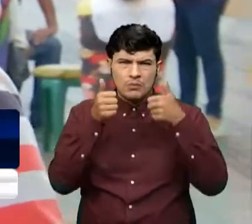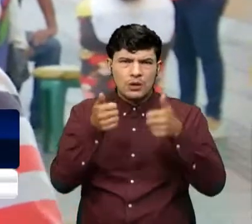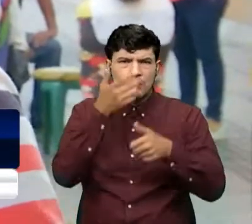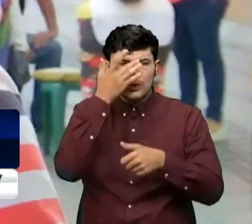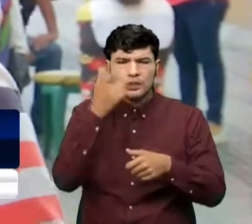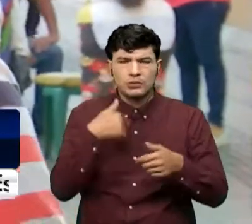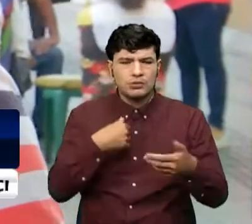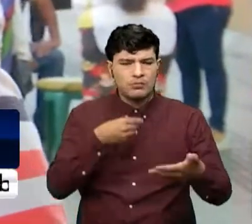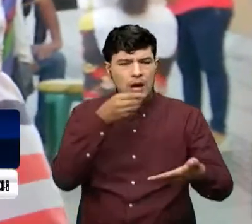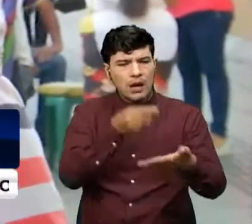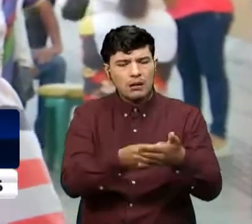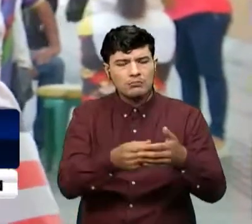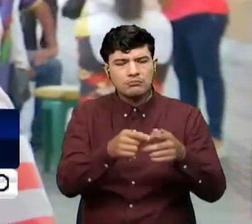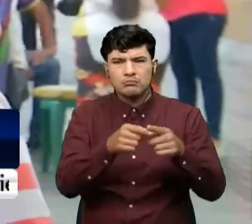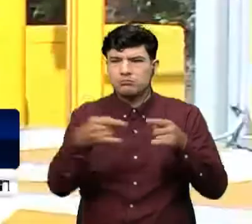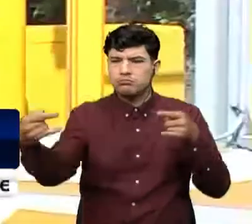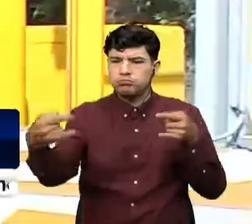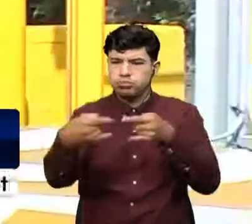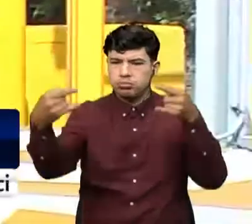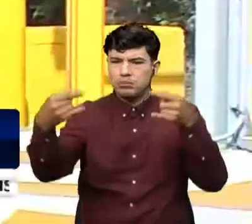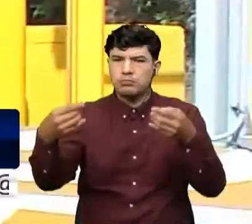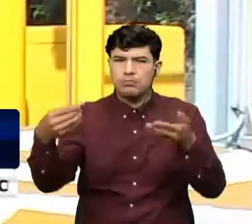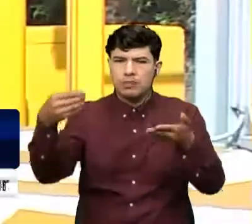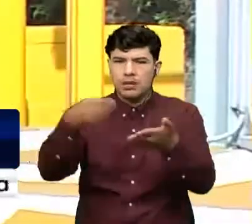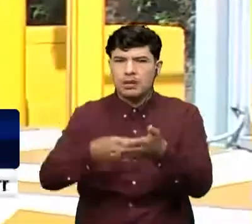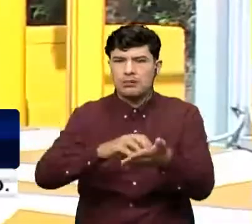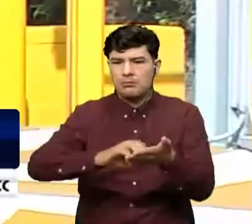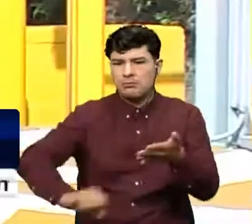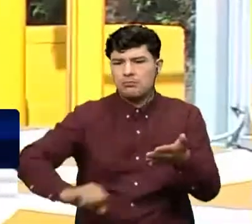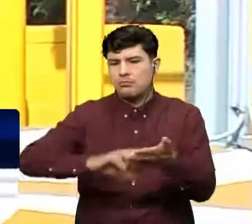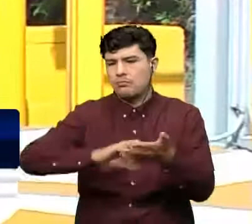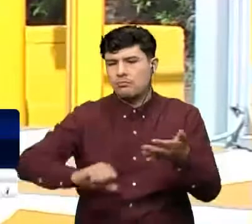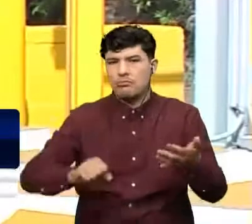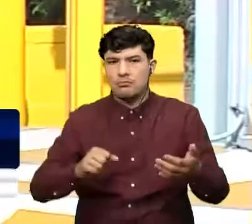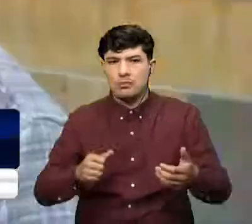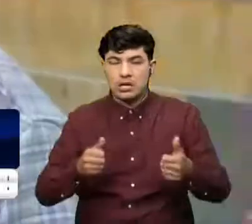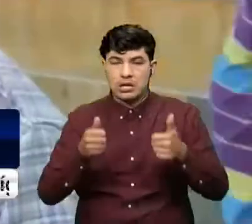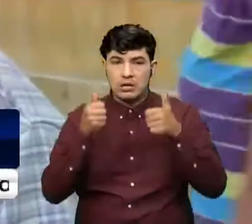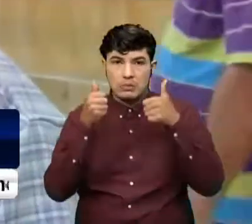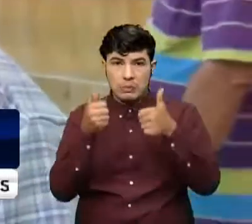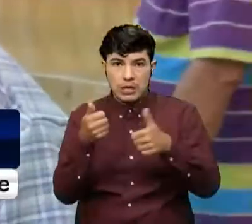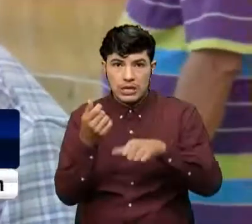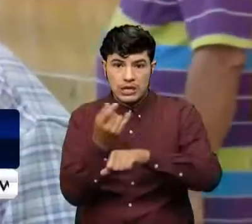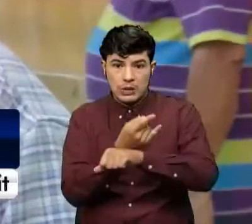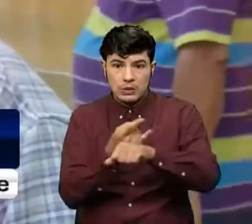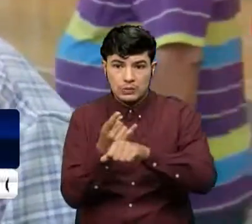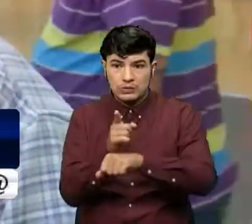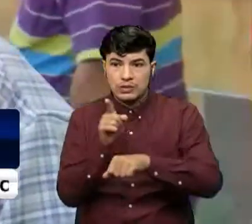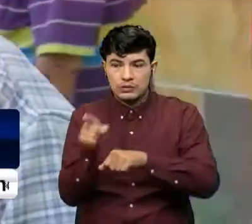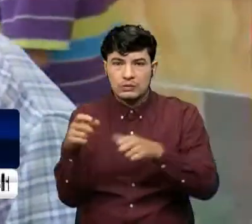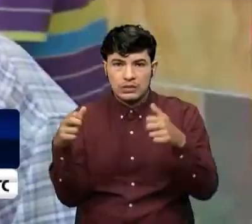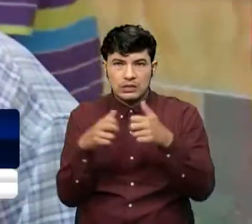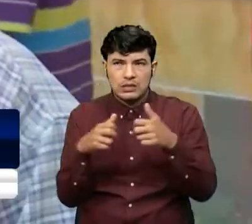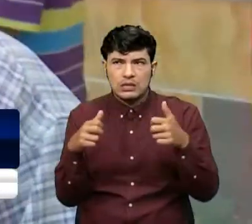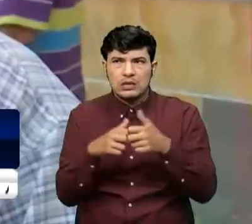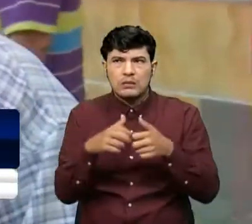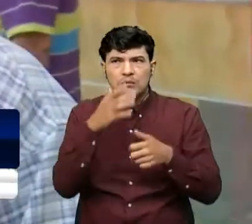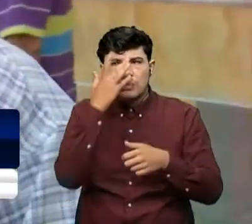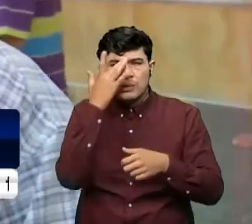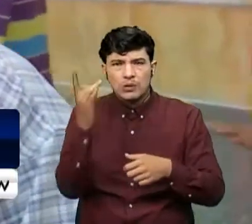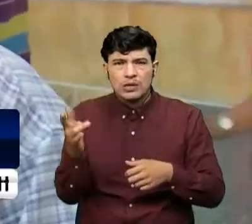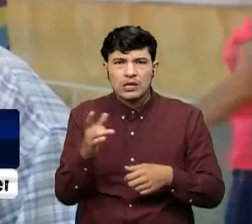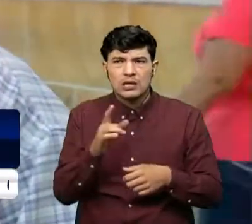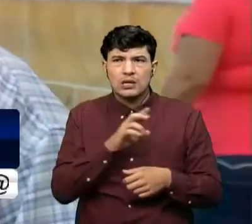una tarjeta y con esa tarjeta se le van descontando. Sería bueno utilizar ese electrónico porque no tienen que